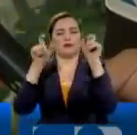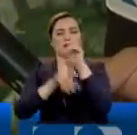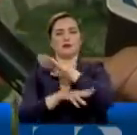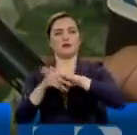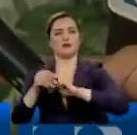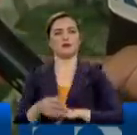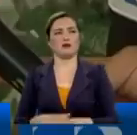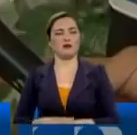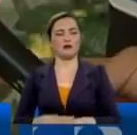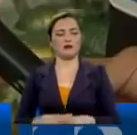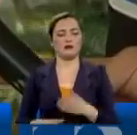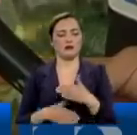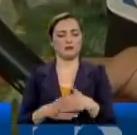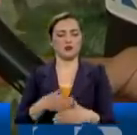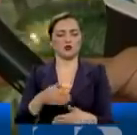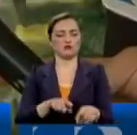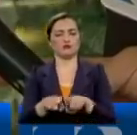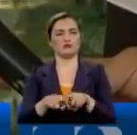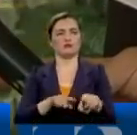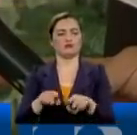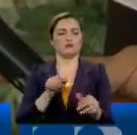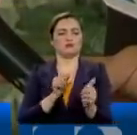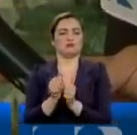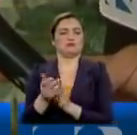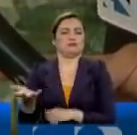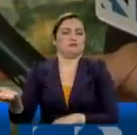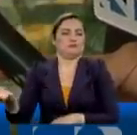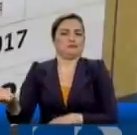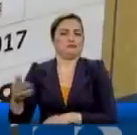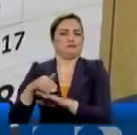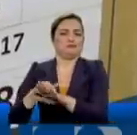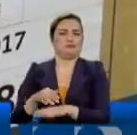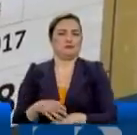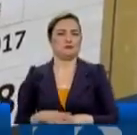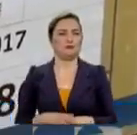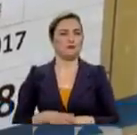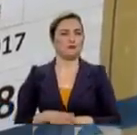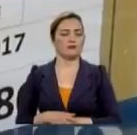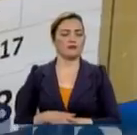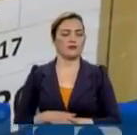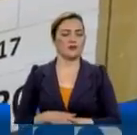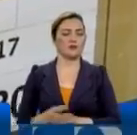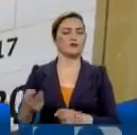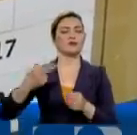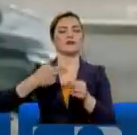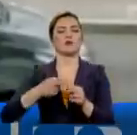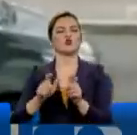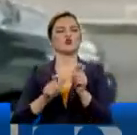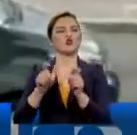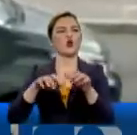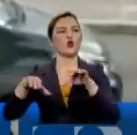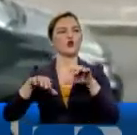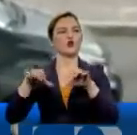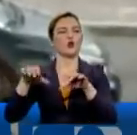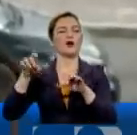petrolera. Y cuando todo el proceso de licitación ya había pasado, el proceso de adjudicación. Se ha escuchado también de la participación de quien fuera